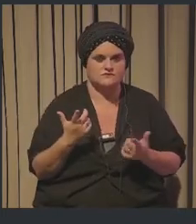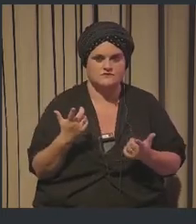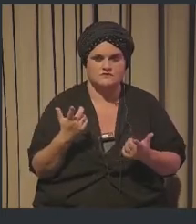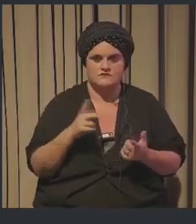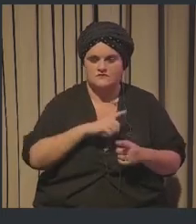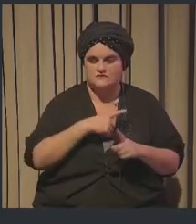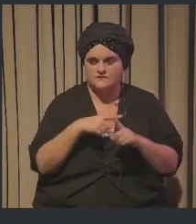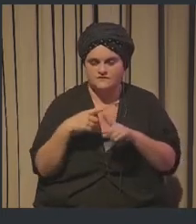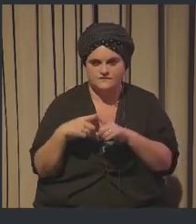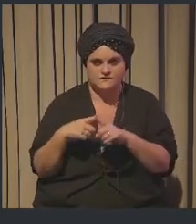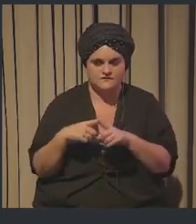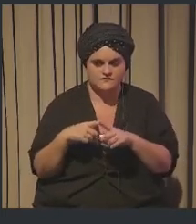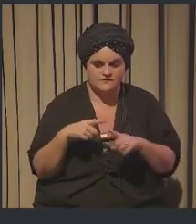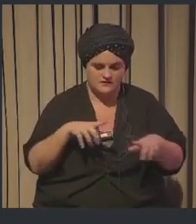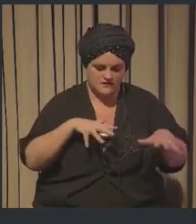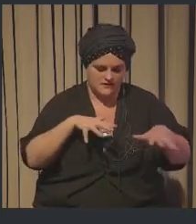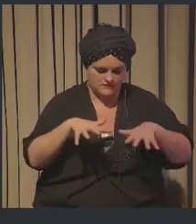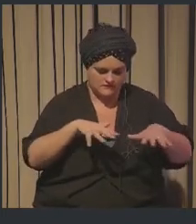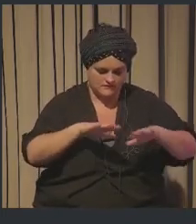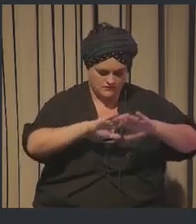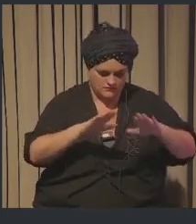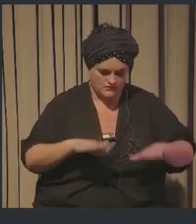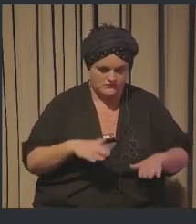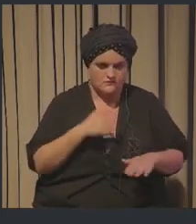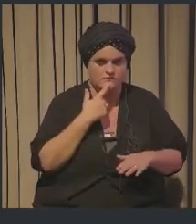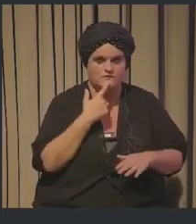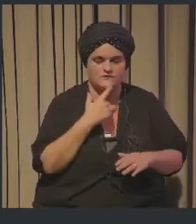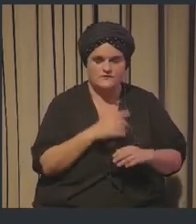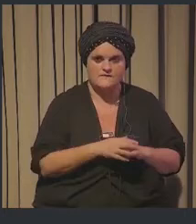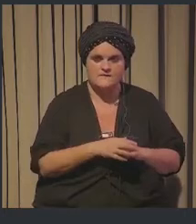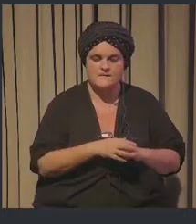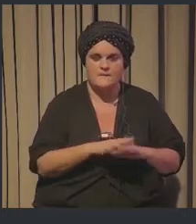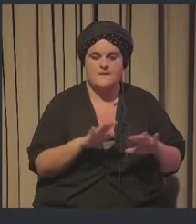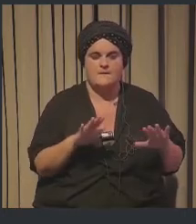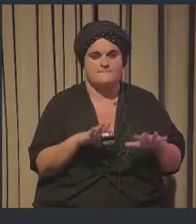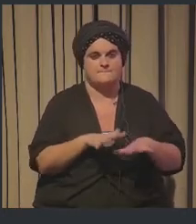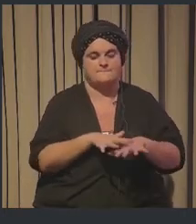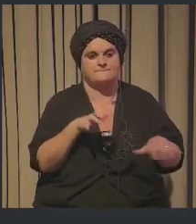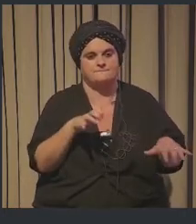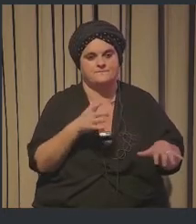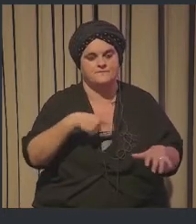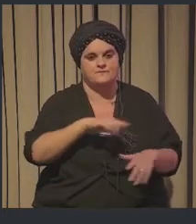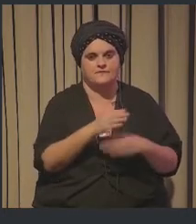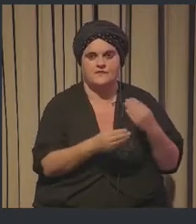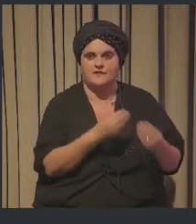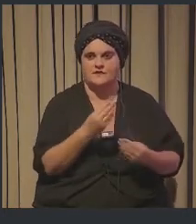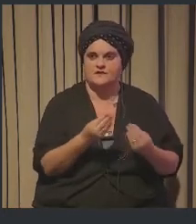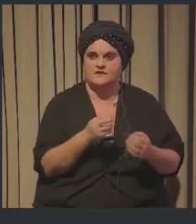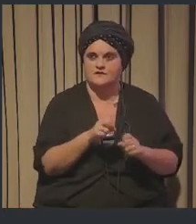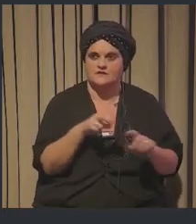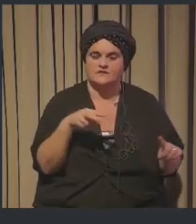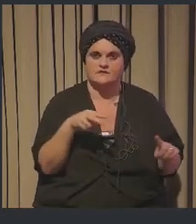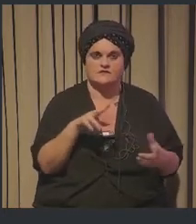acción es algo que pones al final. Y la mayoría de lo que hacemos tiene que ver con el cambio de afuera